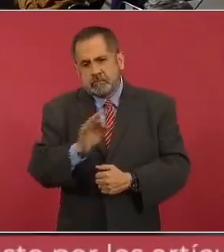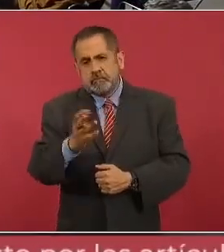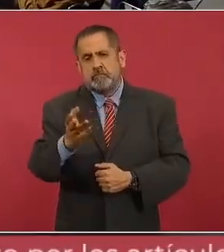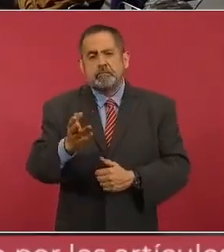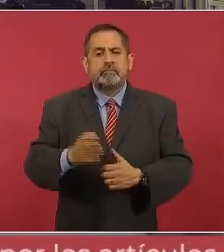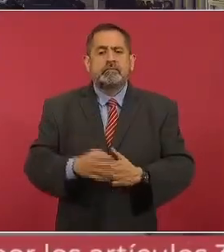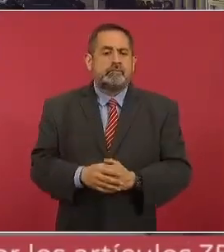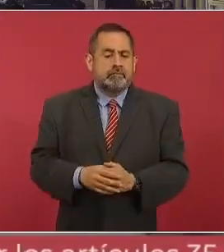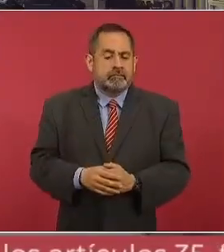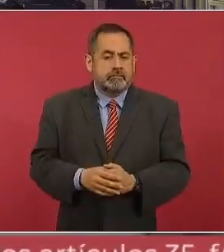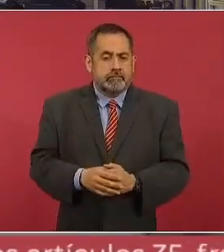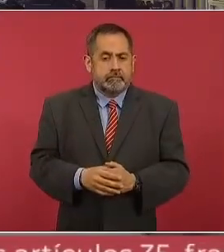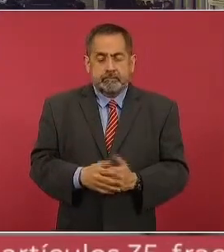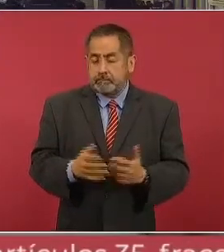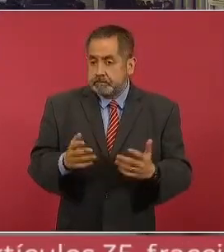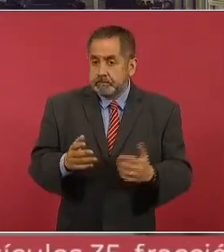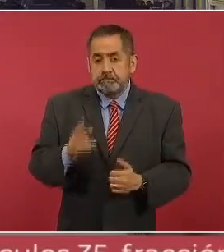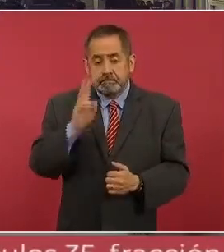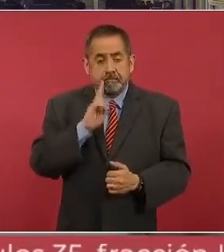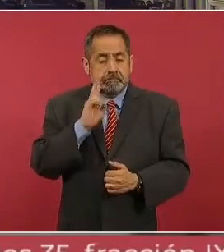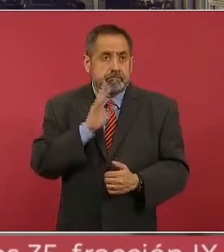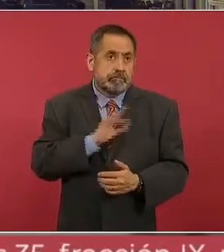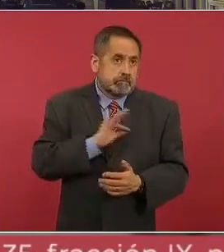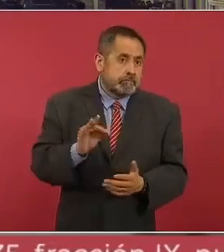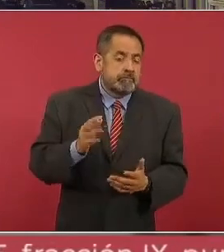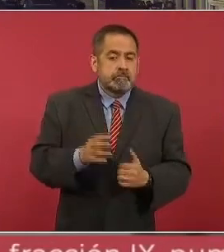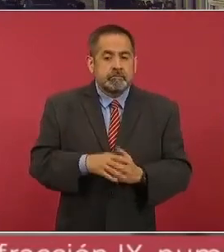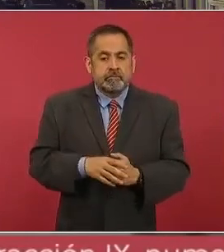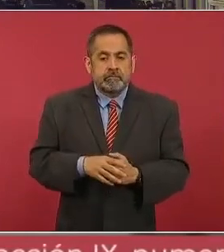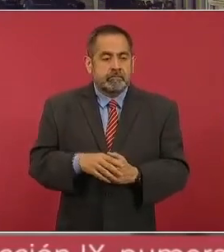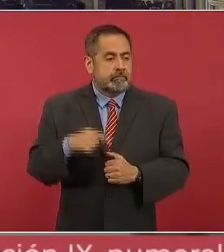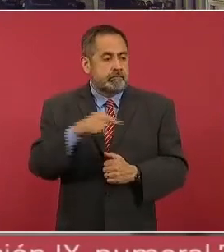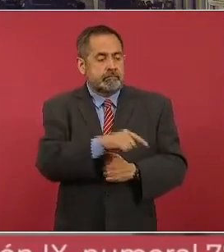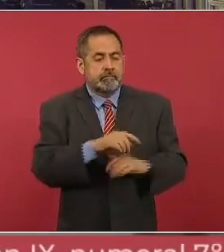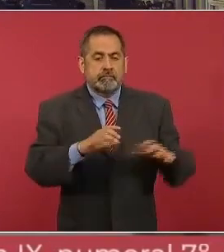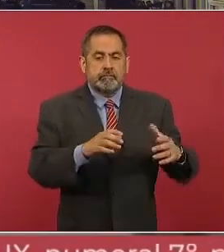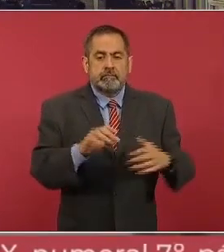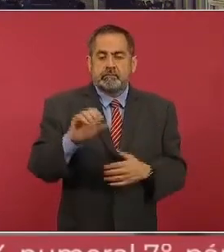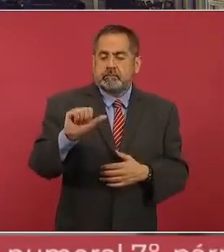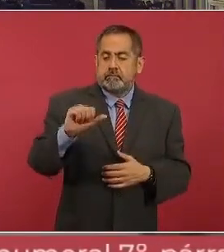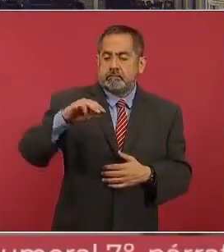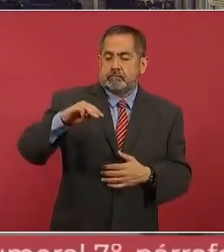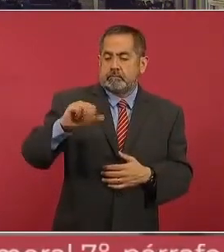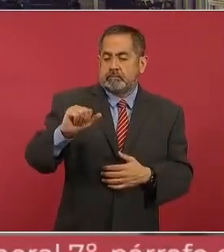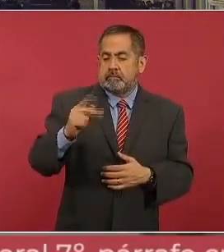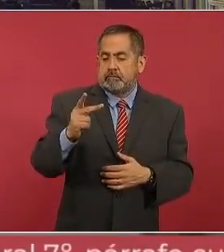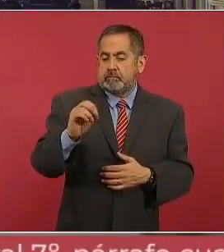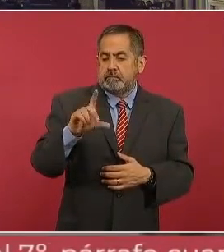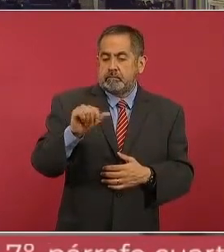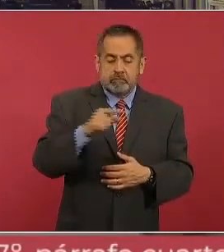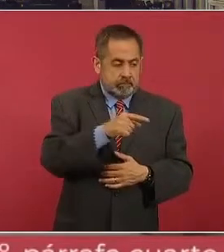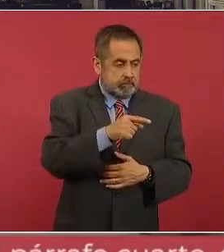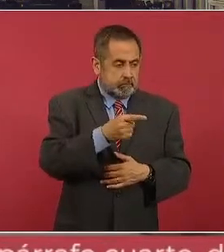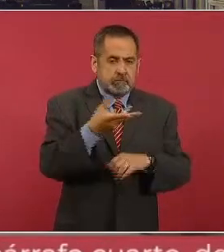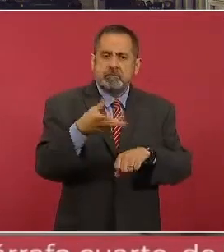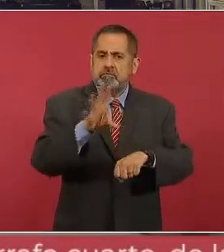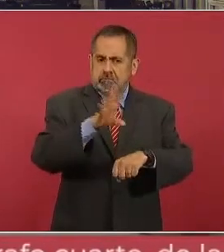hay de que se pueda la amapola legalizar su